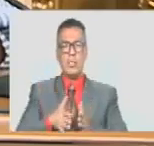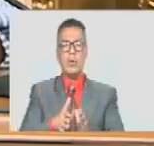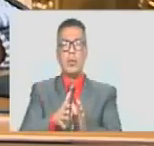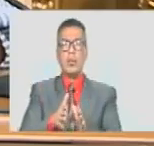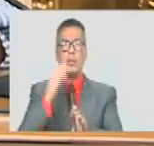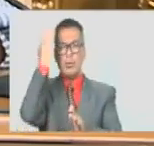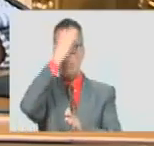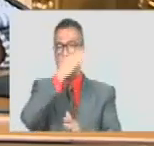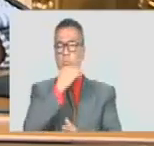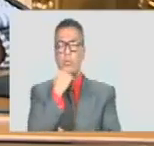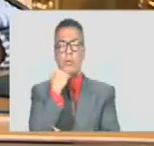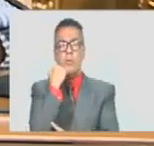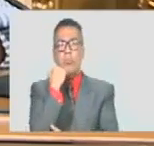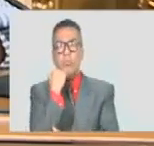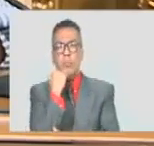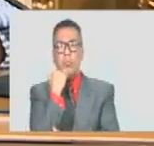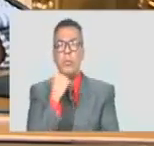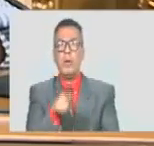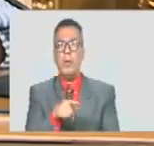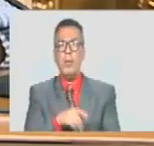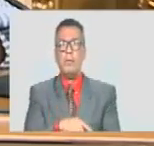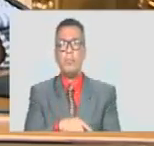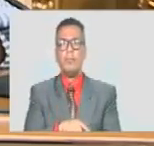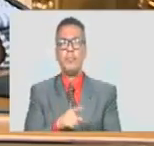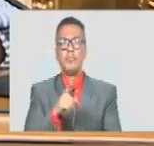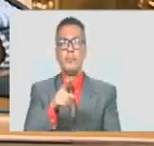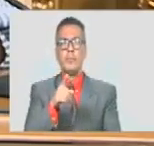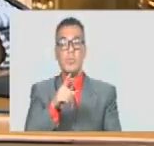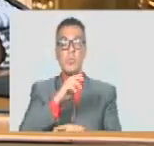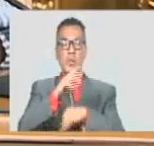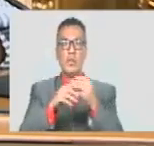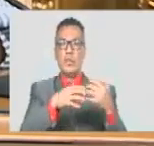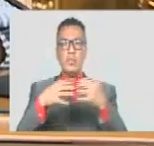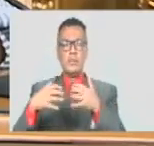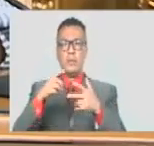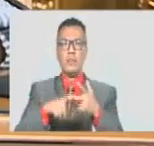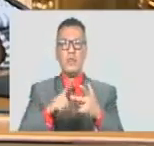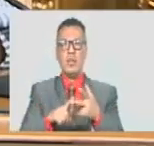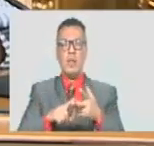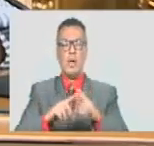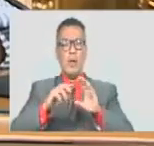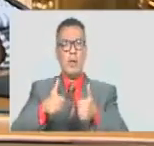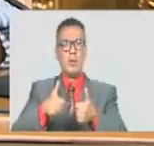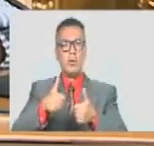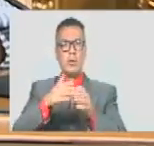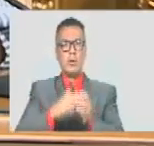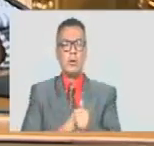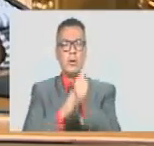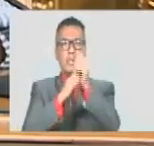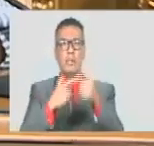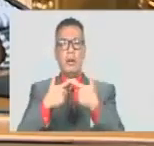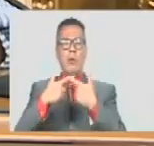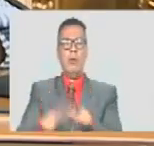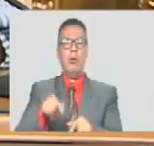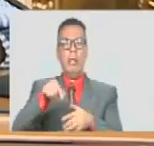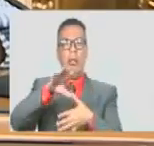del generalísimo Francisco de Miranda, como insigne luchador, precursor de la independencia